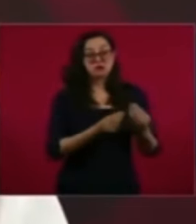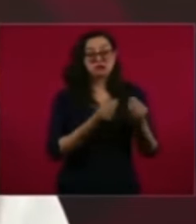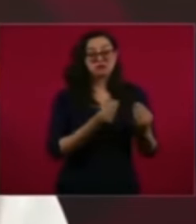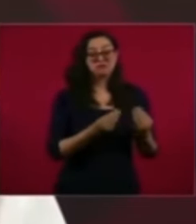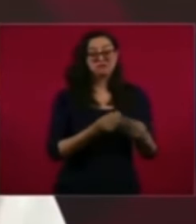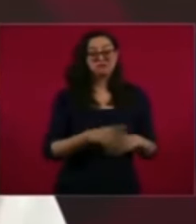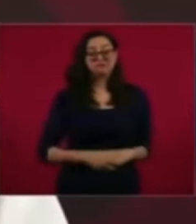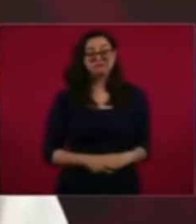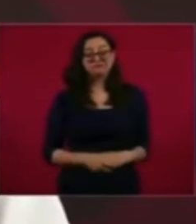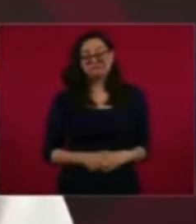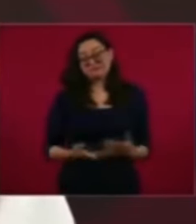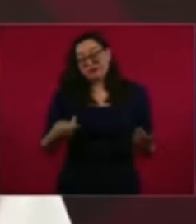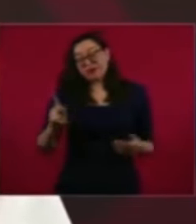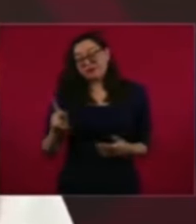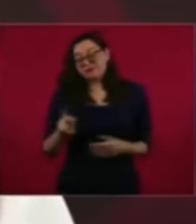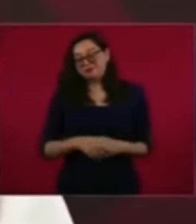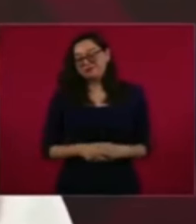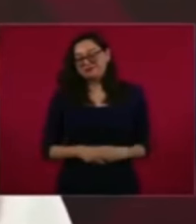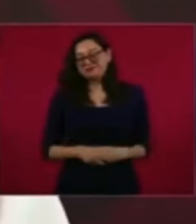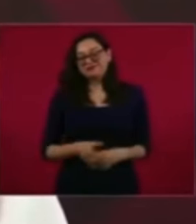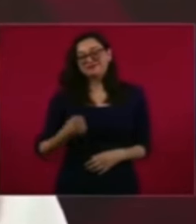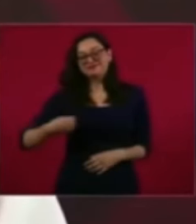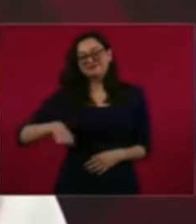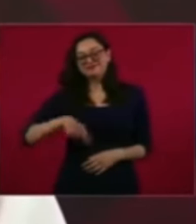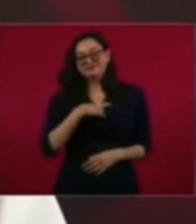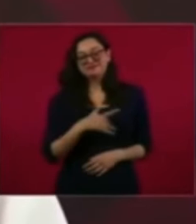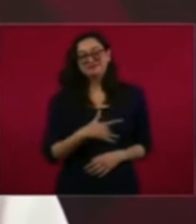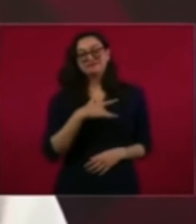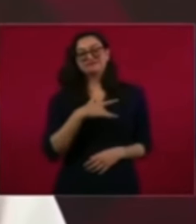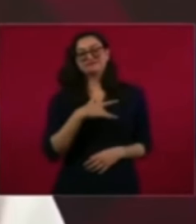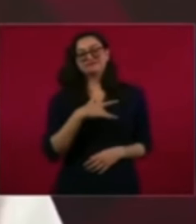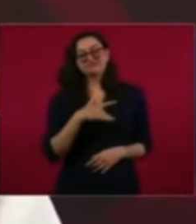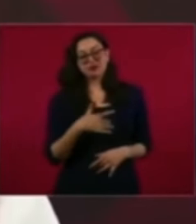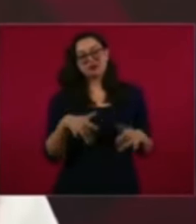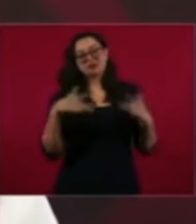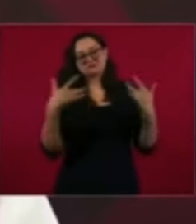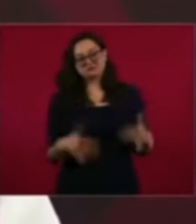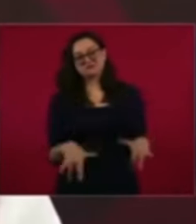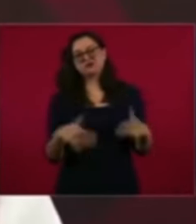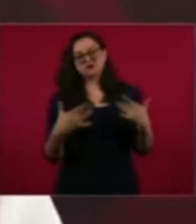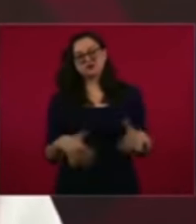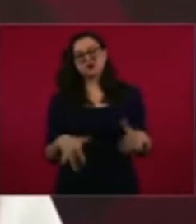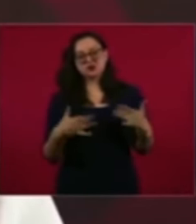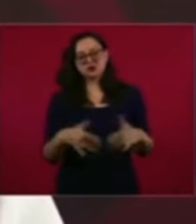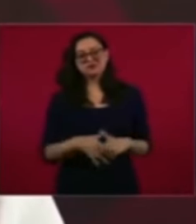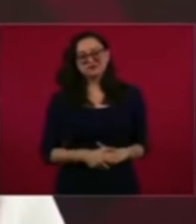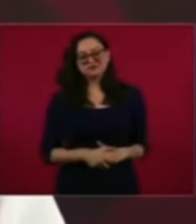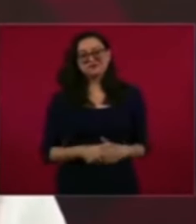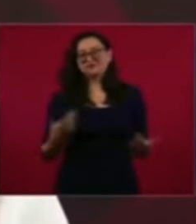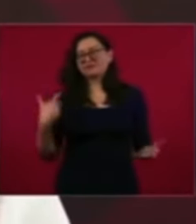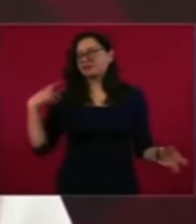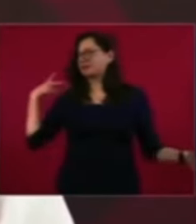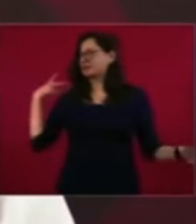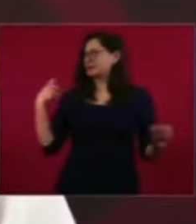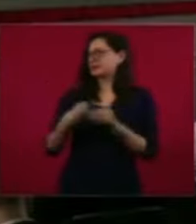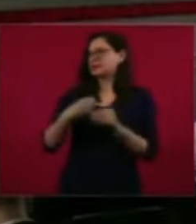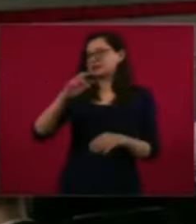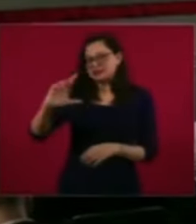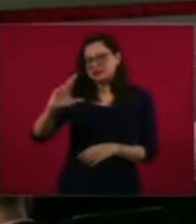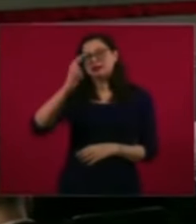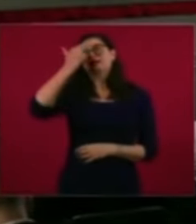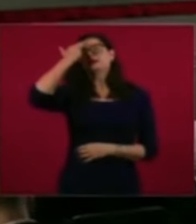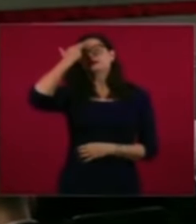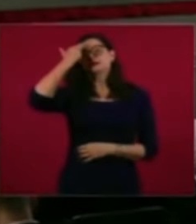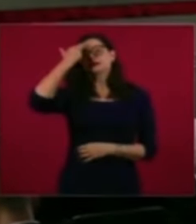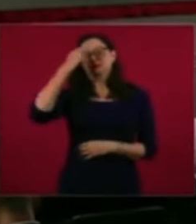mañaneras Las evaluaciones del tren Maya serán pronto solo nostalgia y recuerdo y como no me